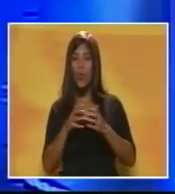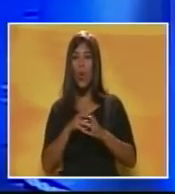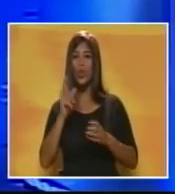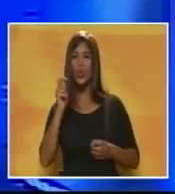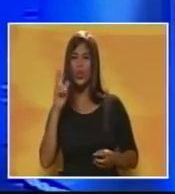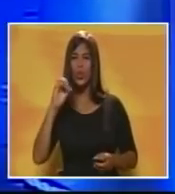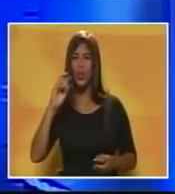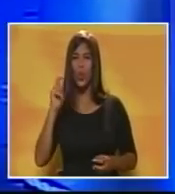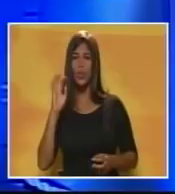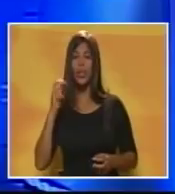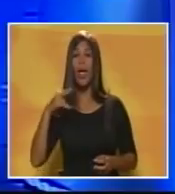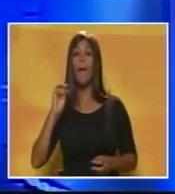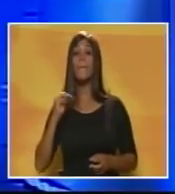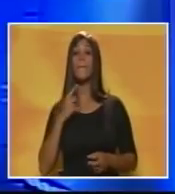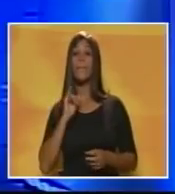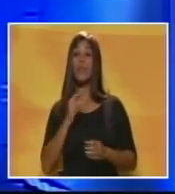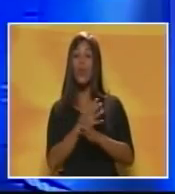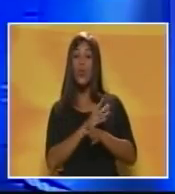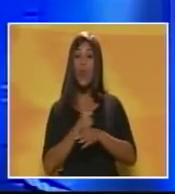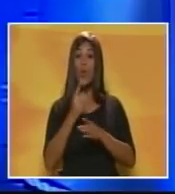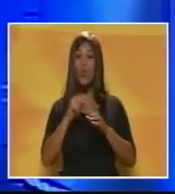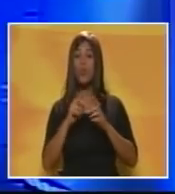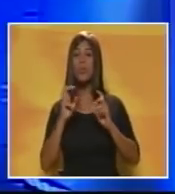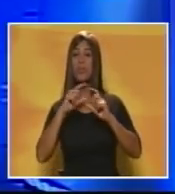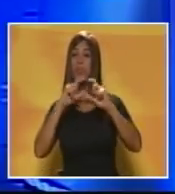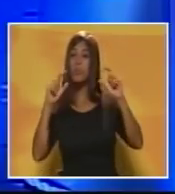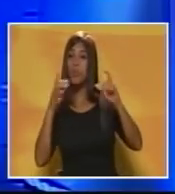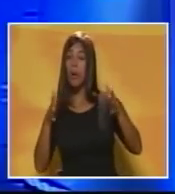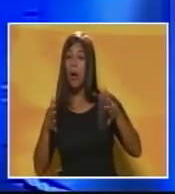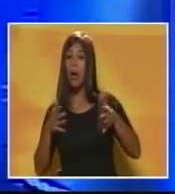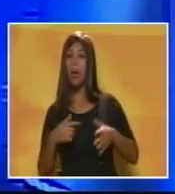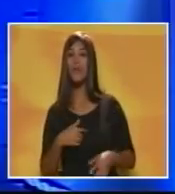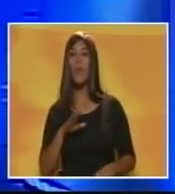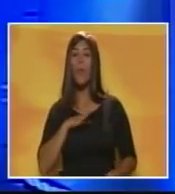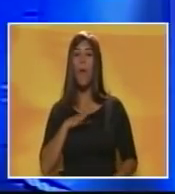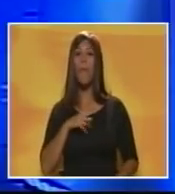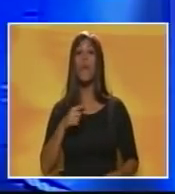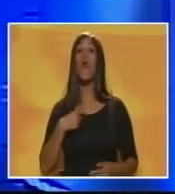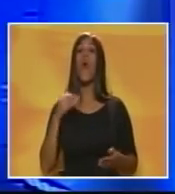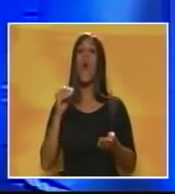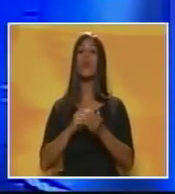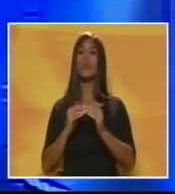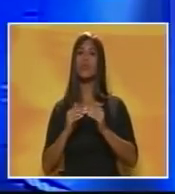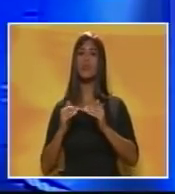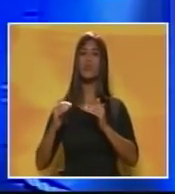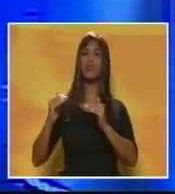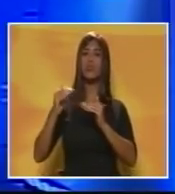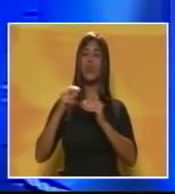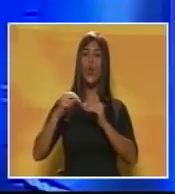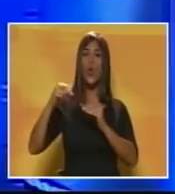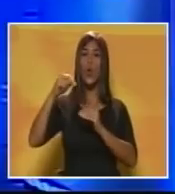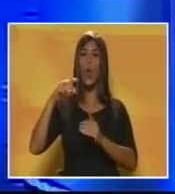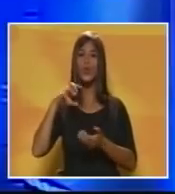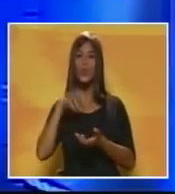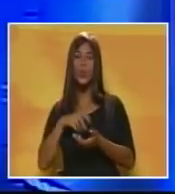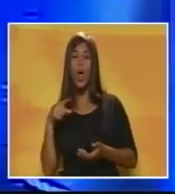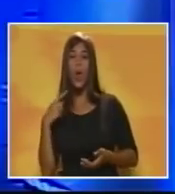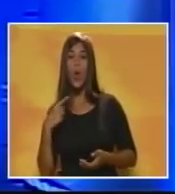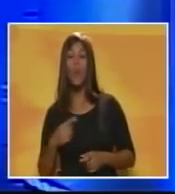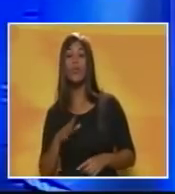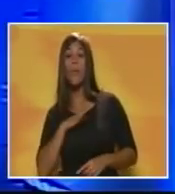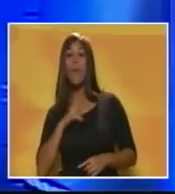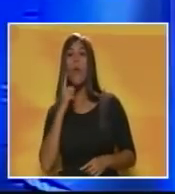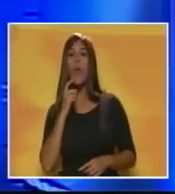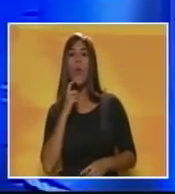jugador defenestrado de cualquier posibilidad de ser titular en el Paris Saint-Germain y que terminó recalando en el norte de Londres sin ser del 11